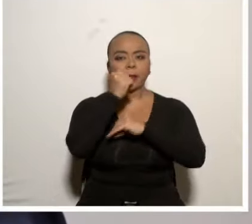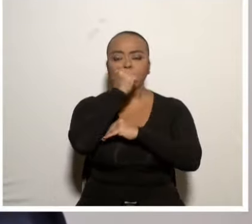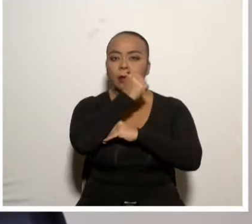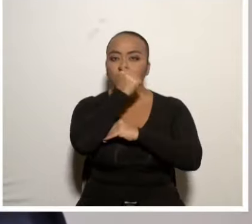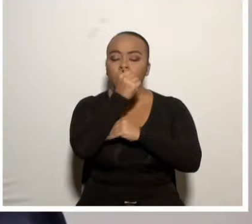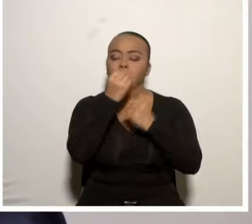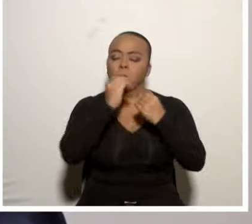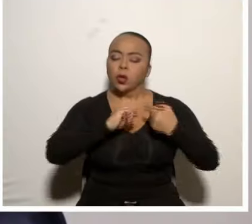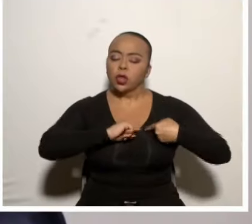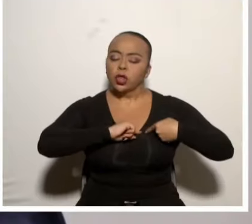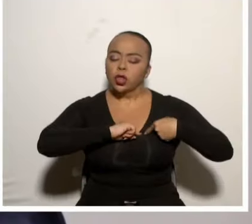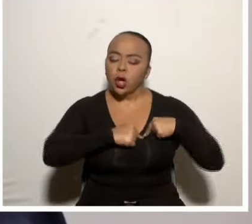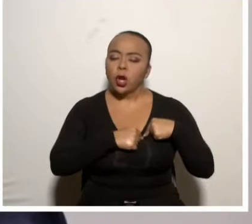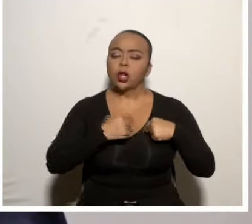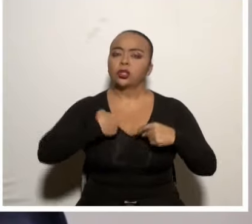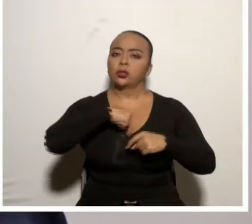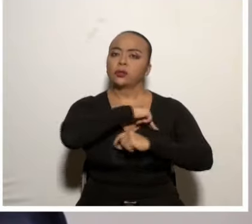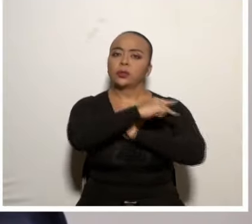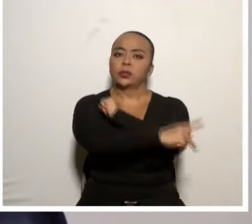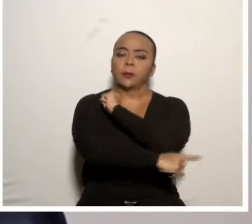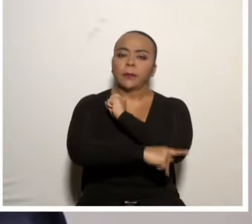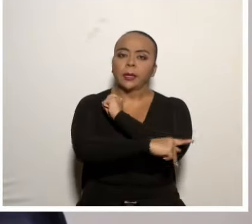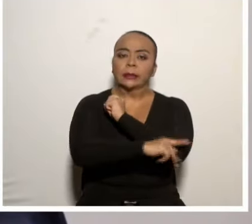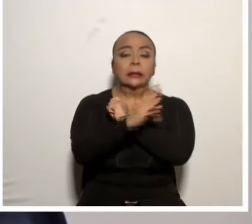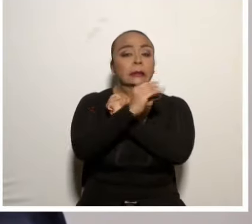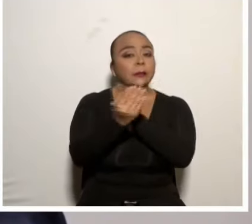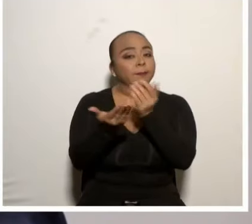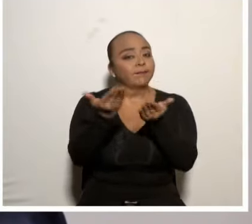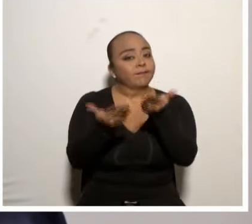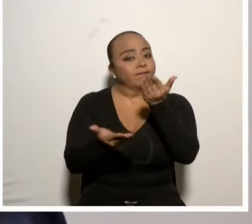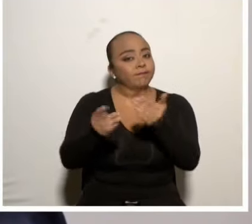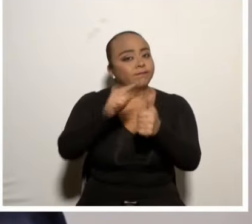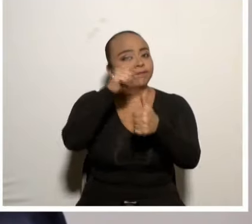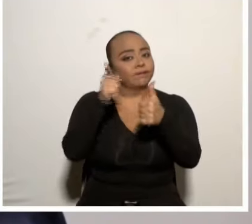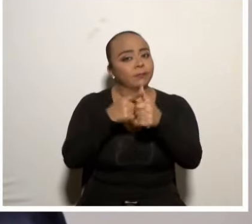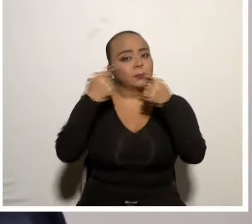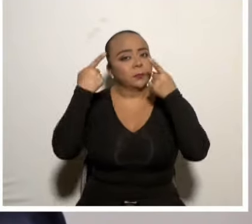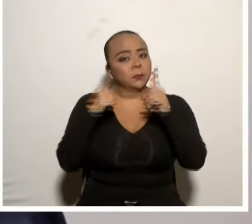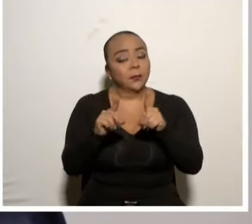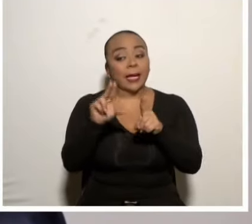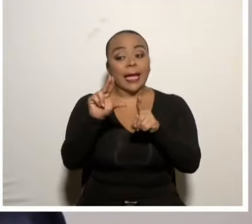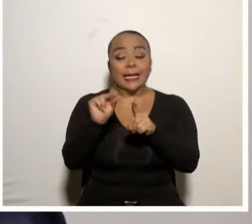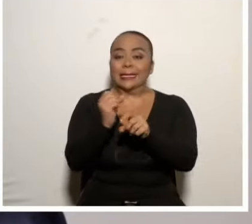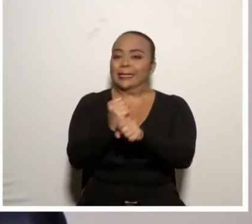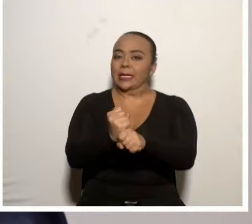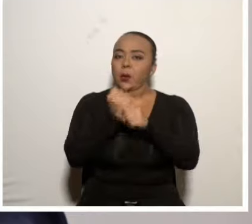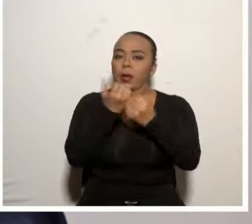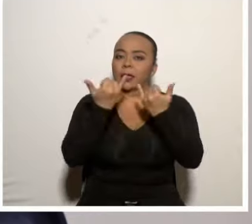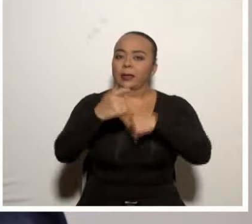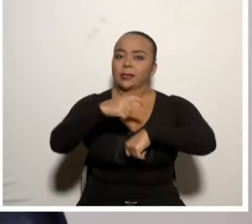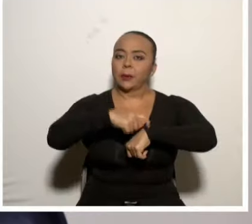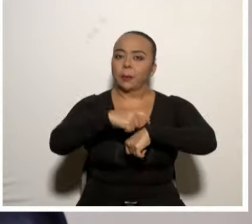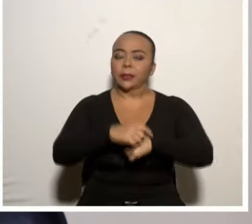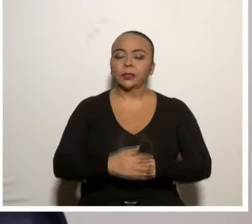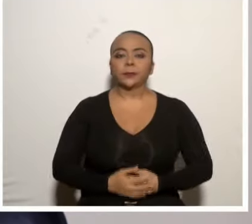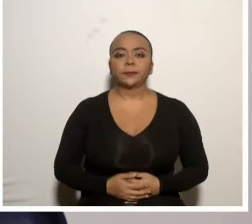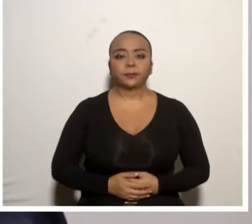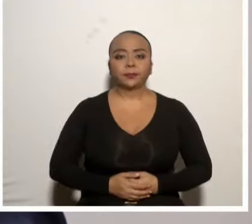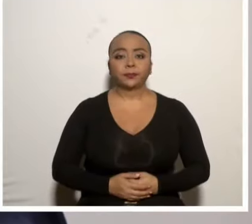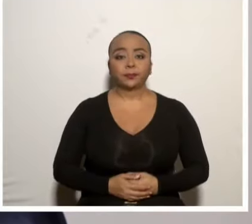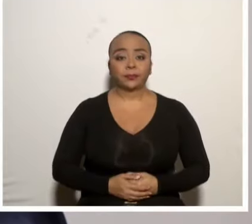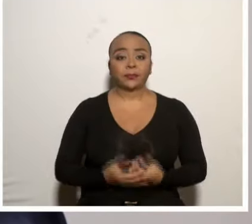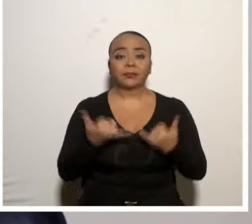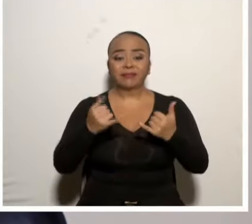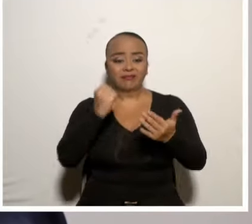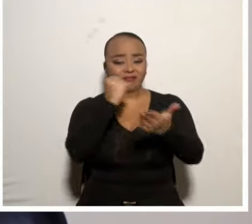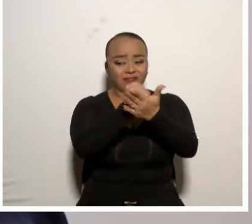muy doloroso en nuestro país, y posiblemente la primera causa de inseguridad en este momento ha llevado al sicariato